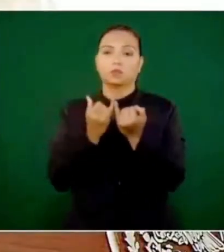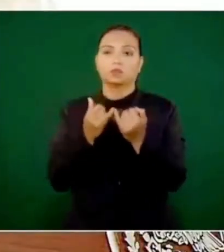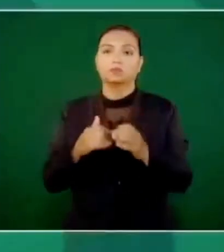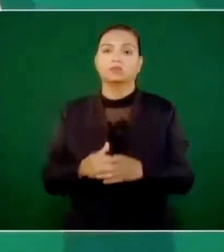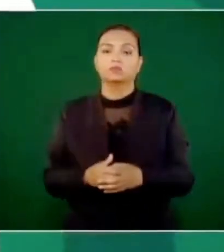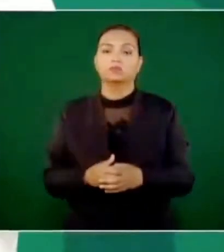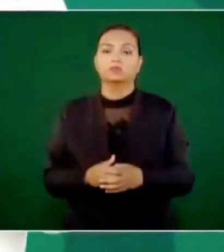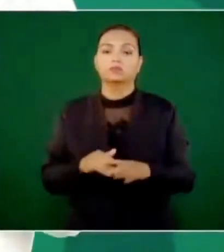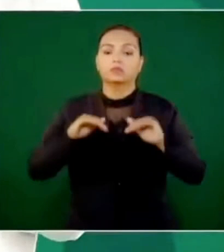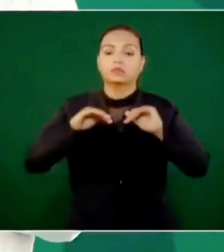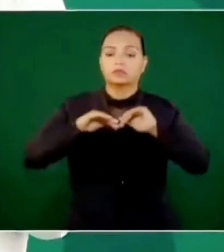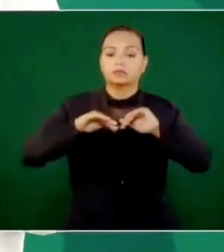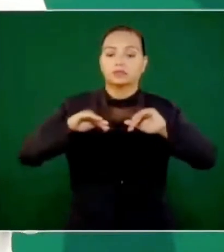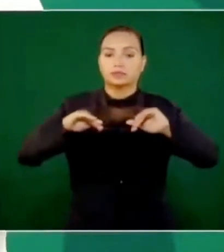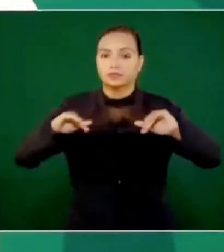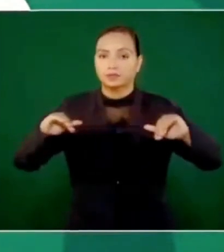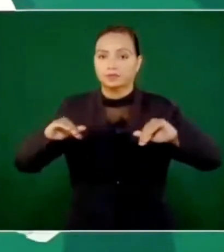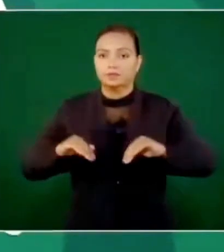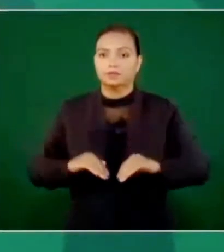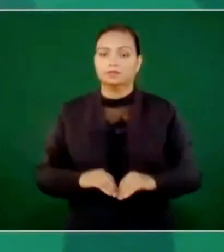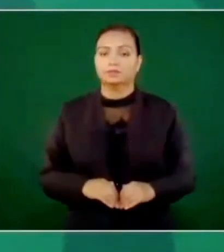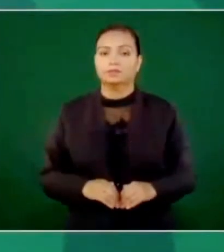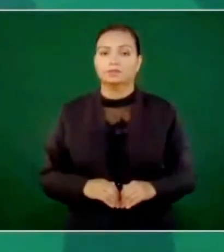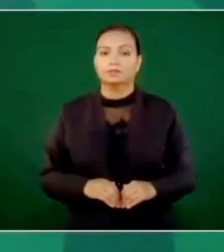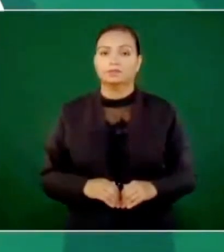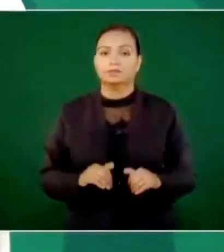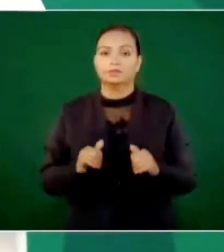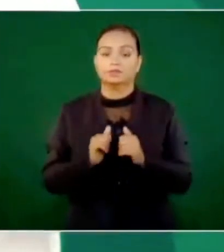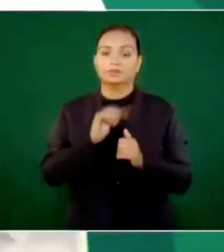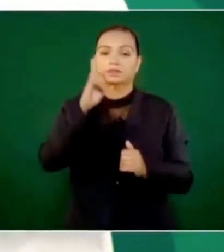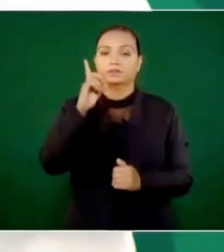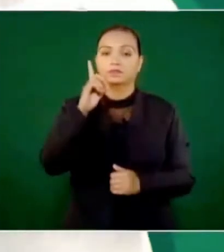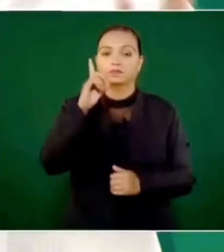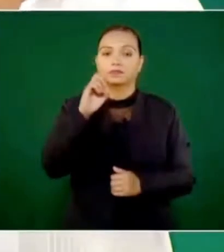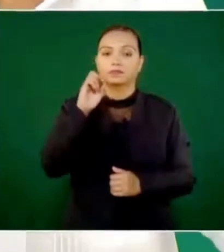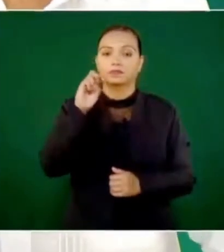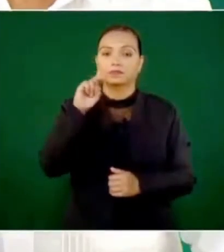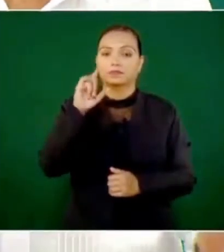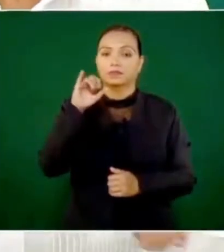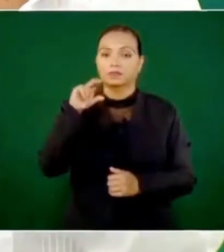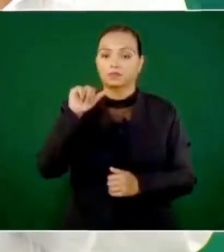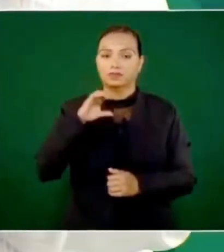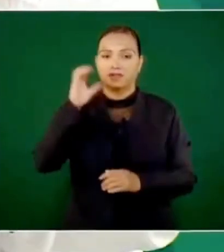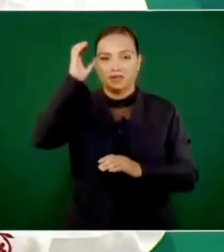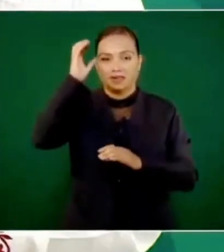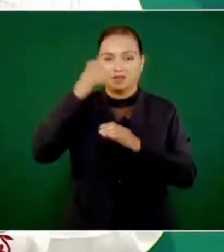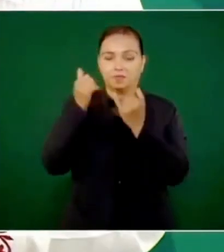la separación entre delincuencia y autoridades.